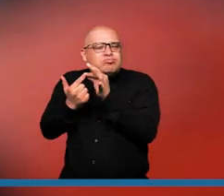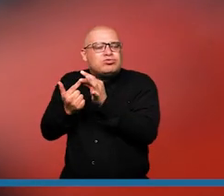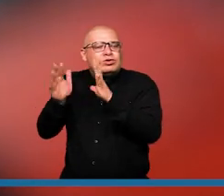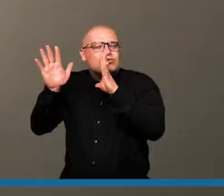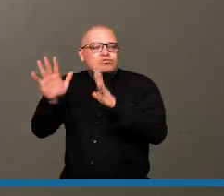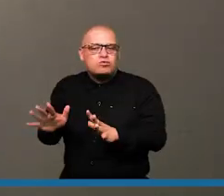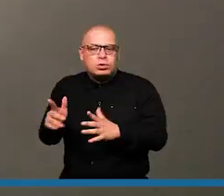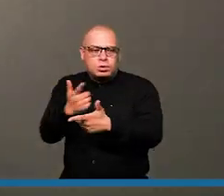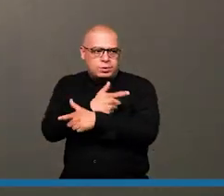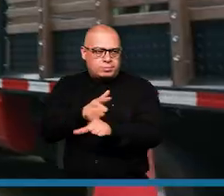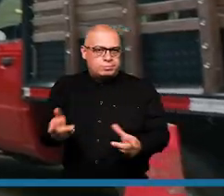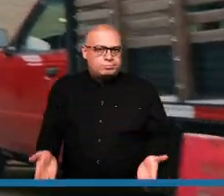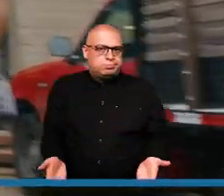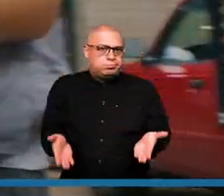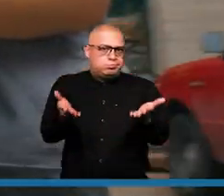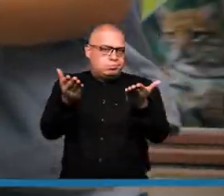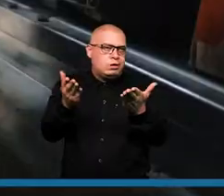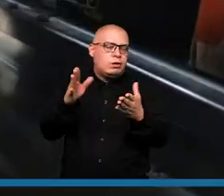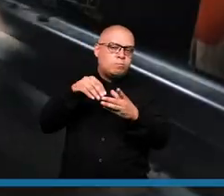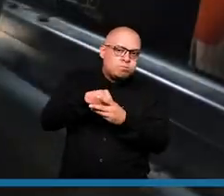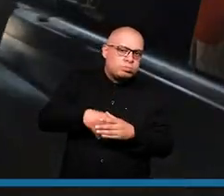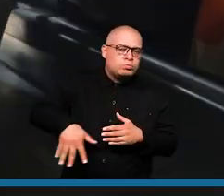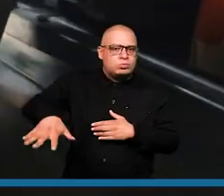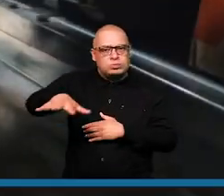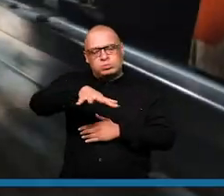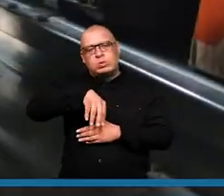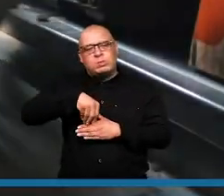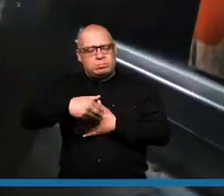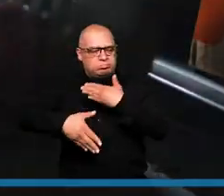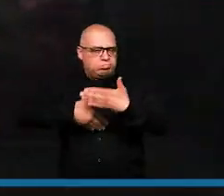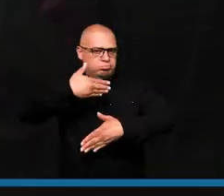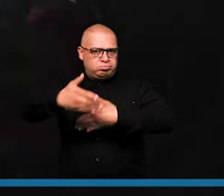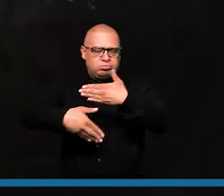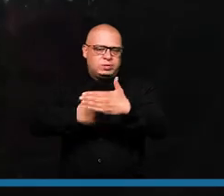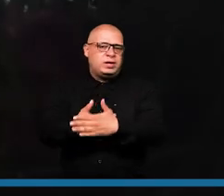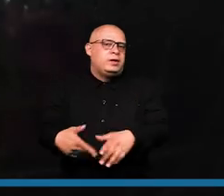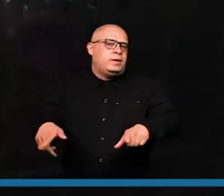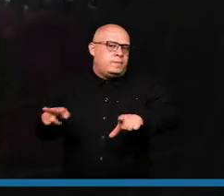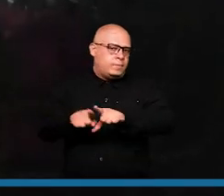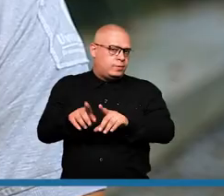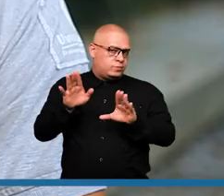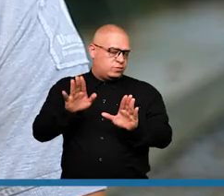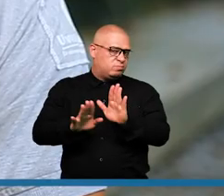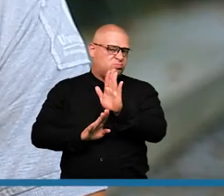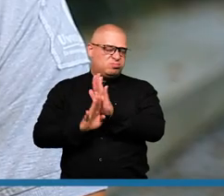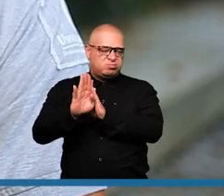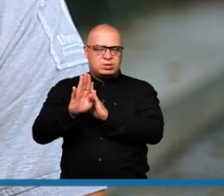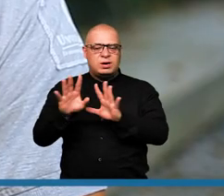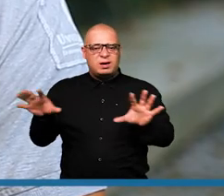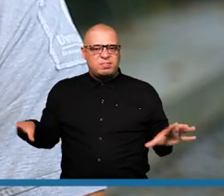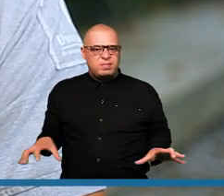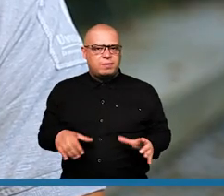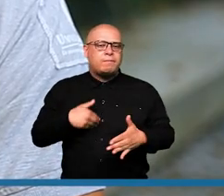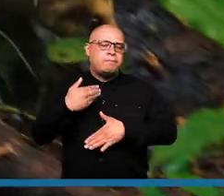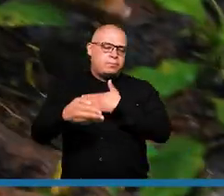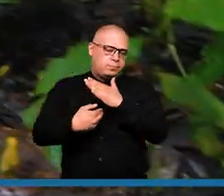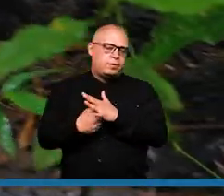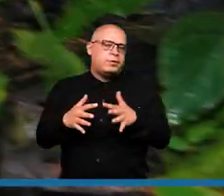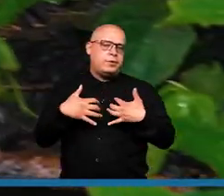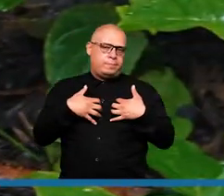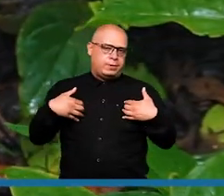ser liberados, que puedan contar con todas sus funciones biológicas y ecológicas y así poder desarrollar todas estas actividades en su ecosistema, en el